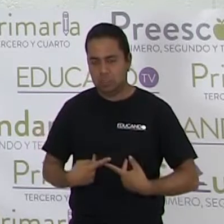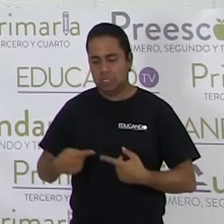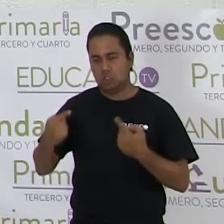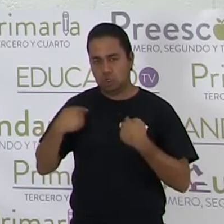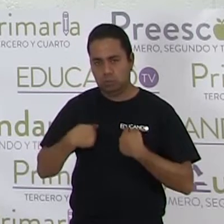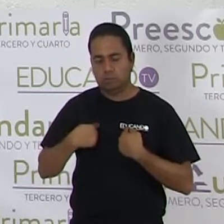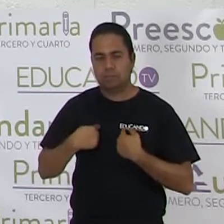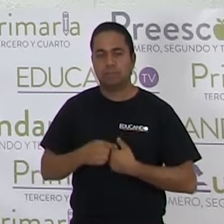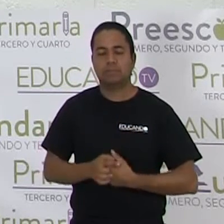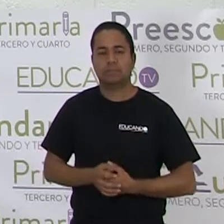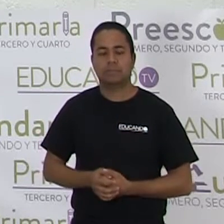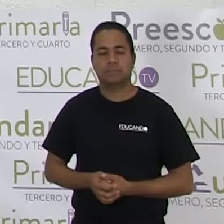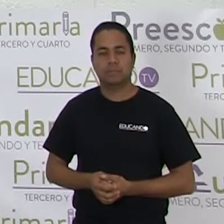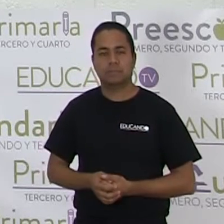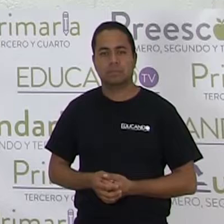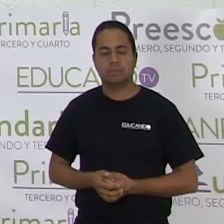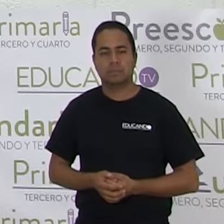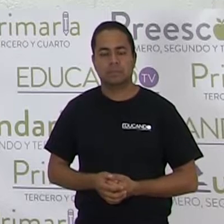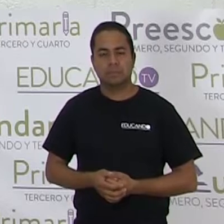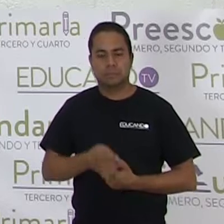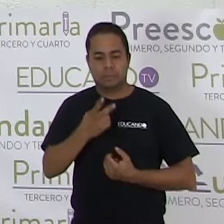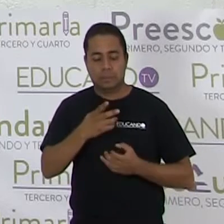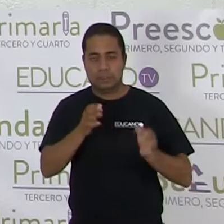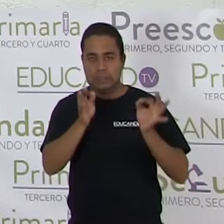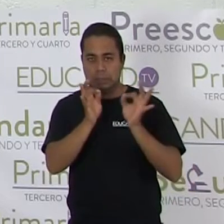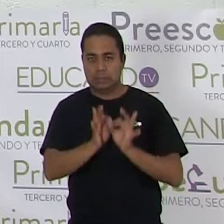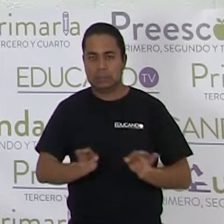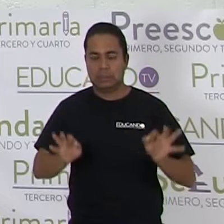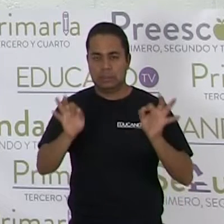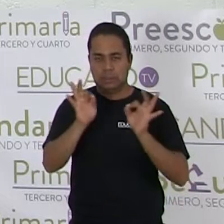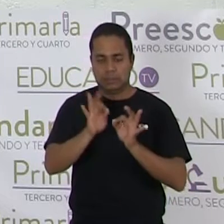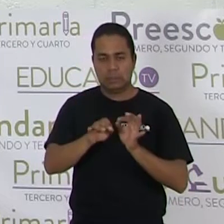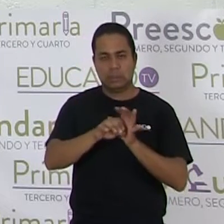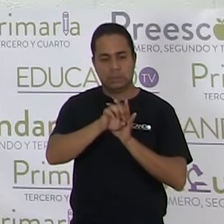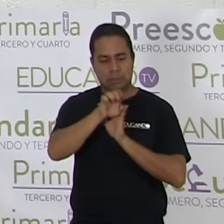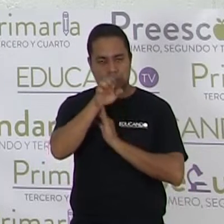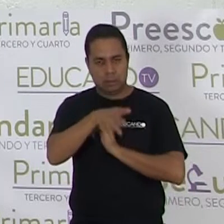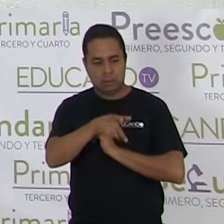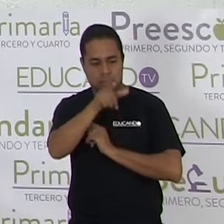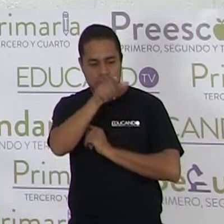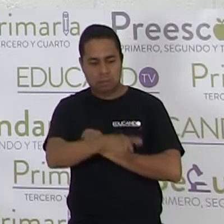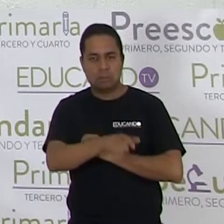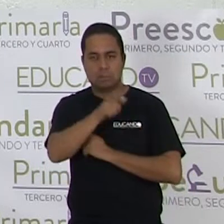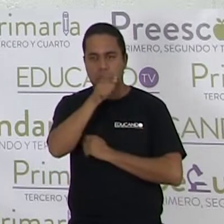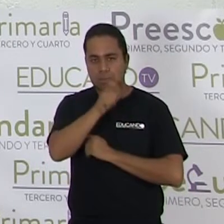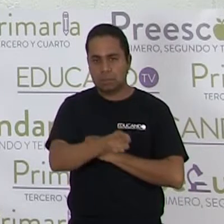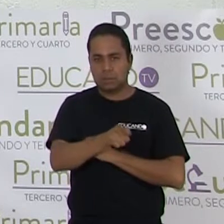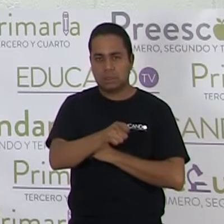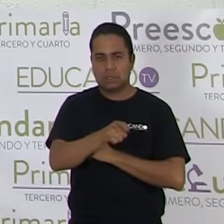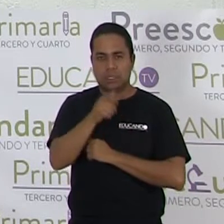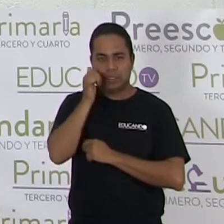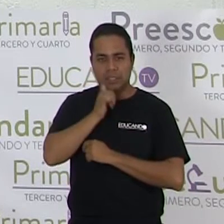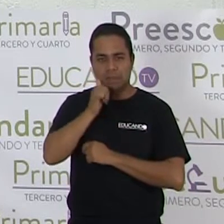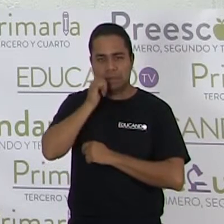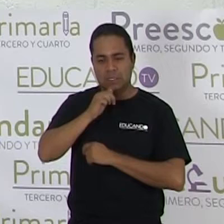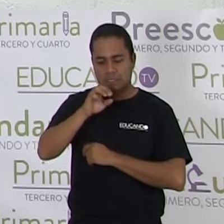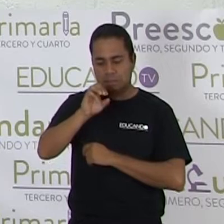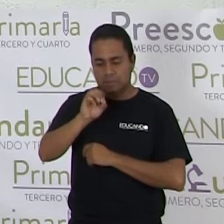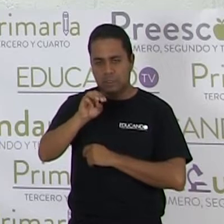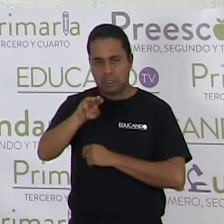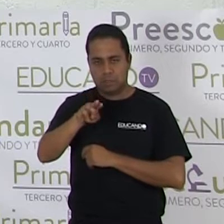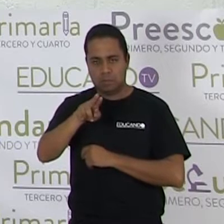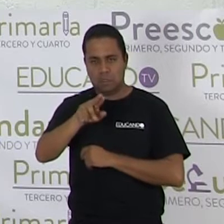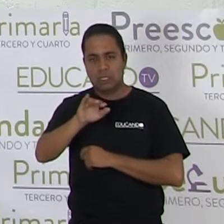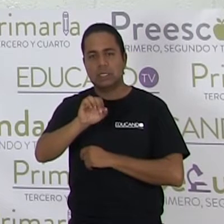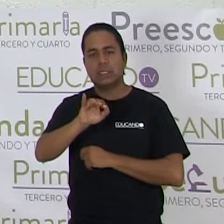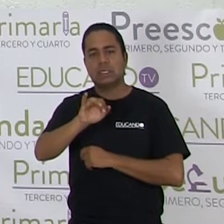Esta parte es importante porque el omnisciente va a estar involucrado y el tipo